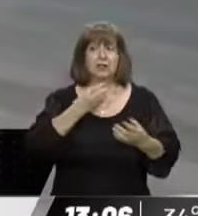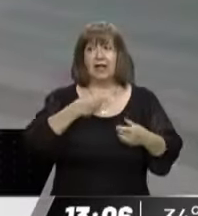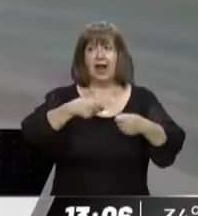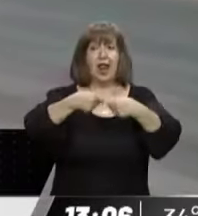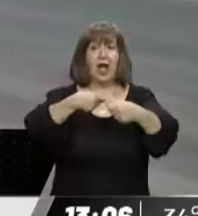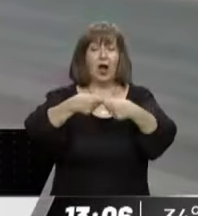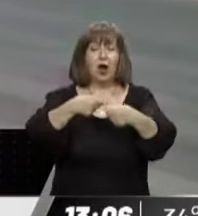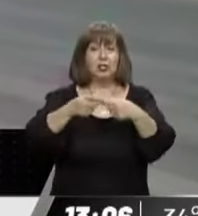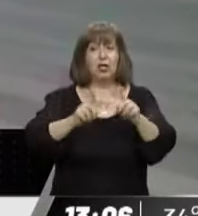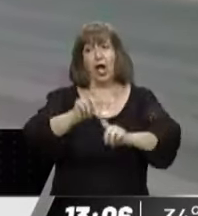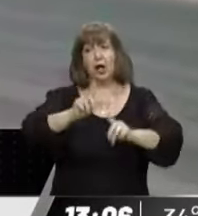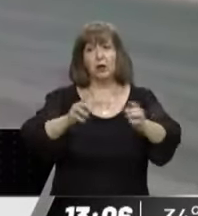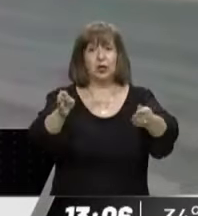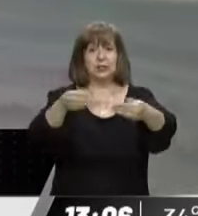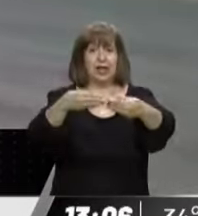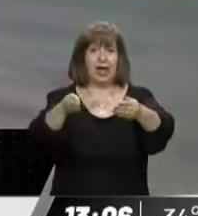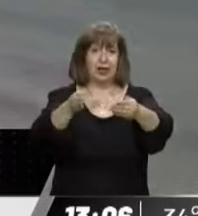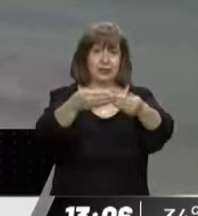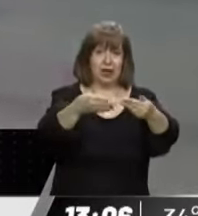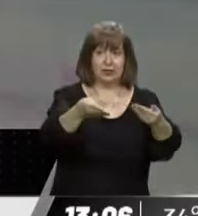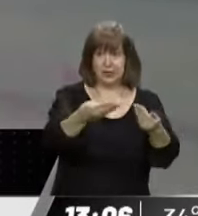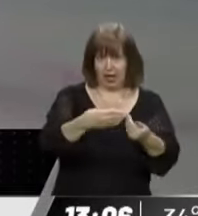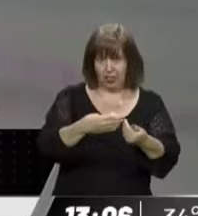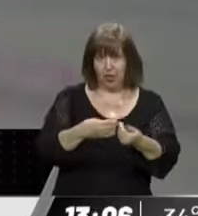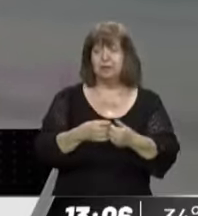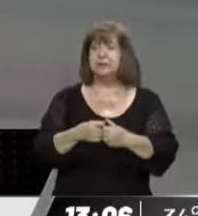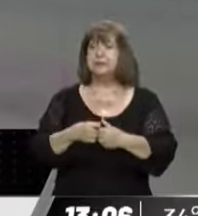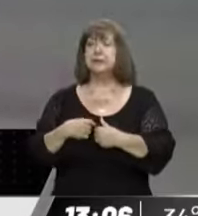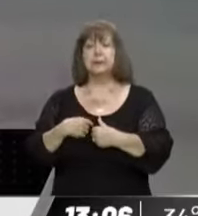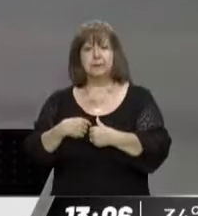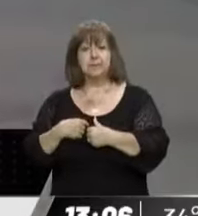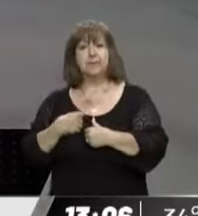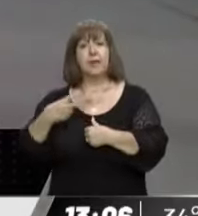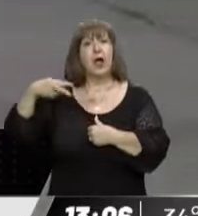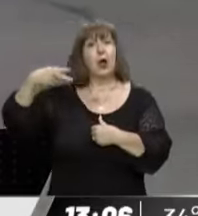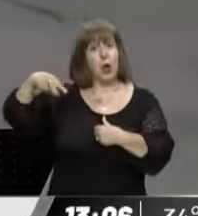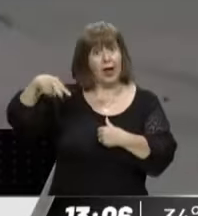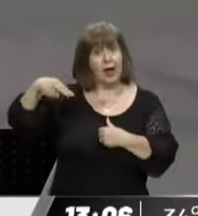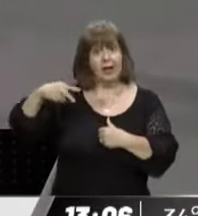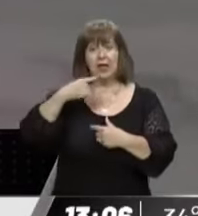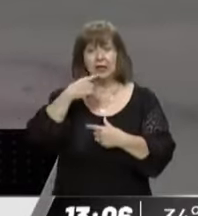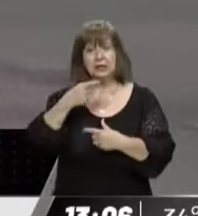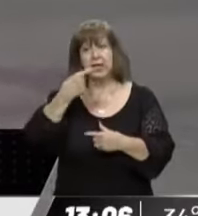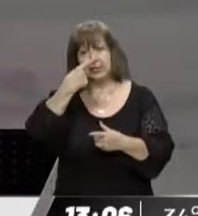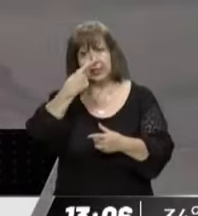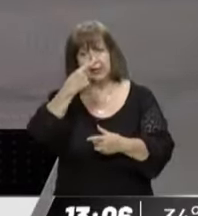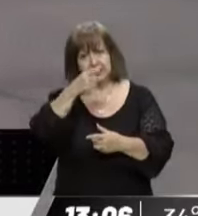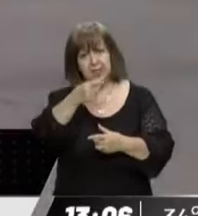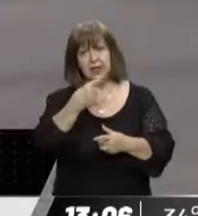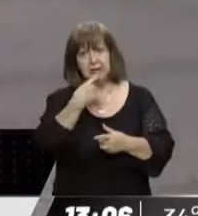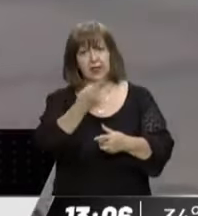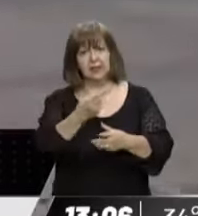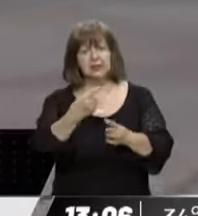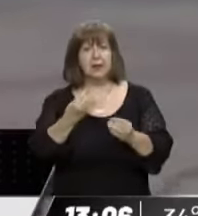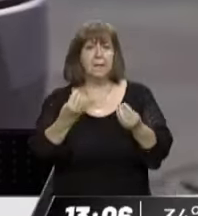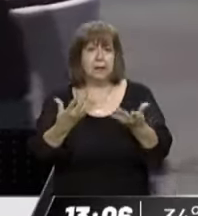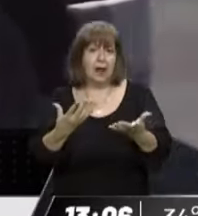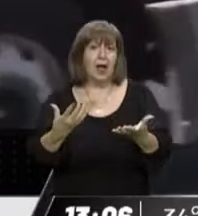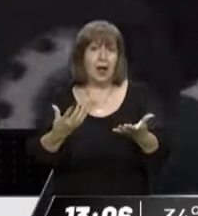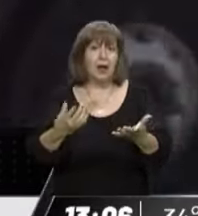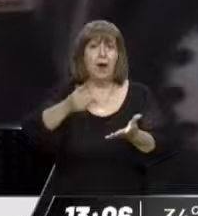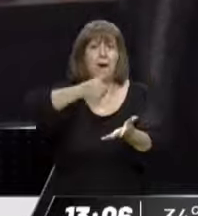la situación para tenerlo en cuenta entonces es interesante lo que está señalando porque tal vez sea eh uno de los tantos puntos